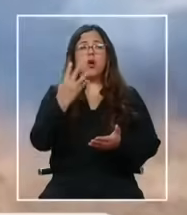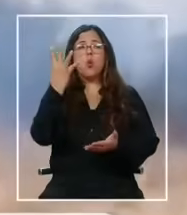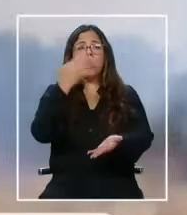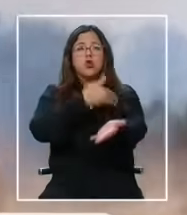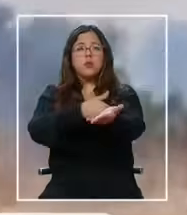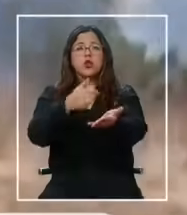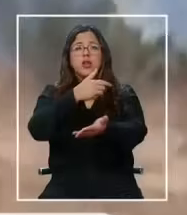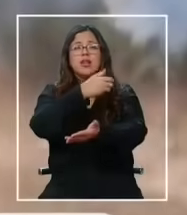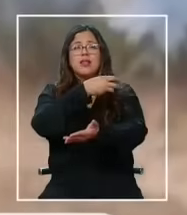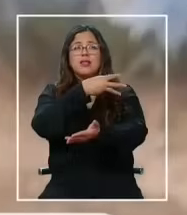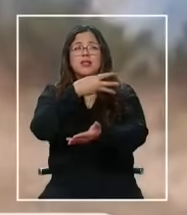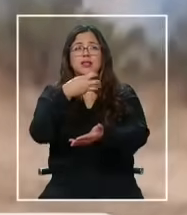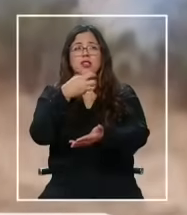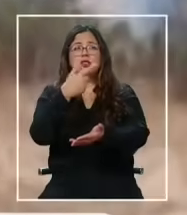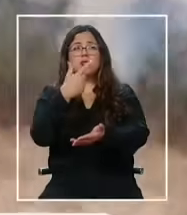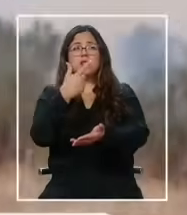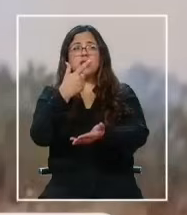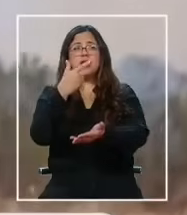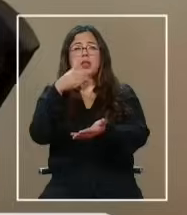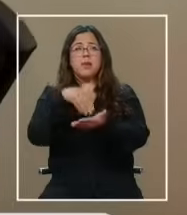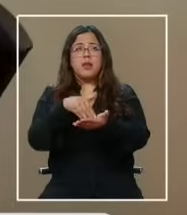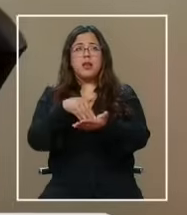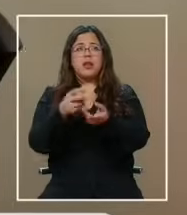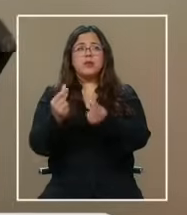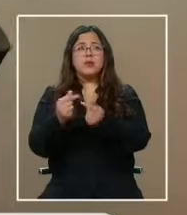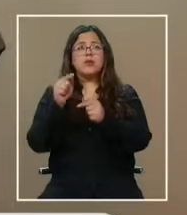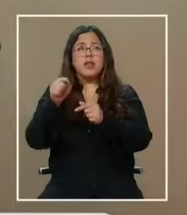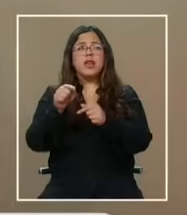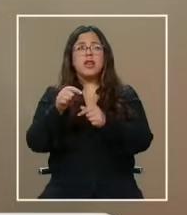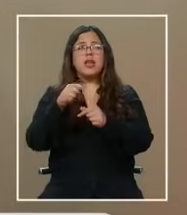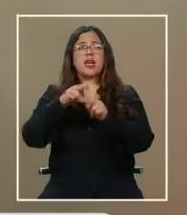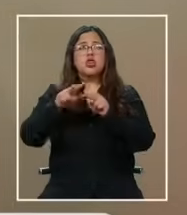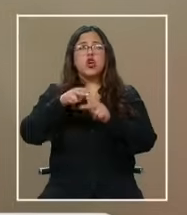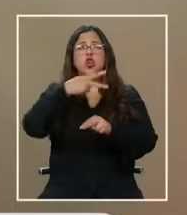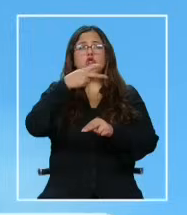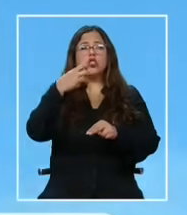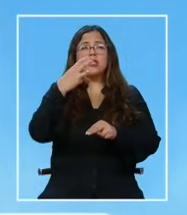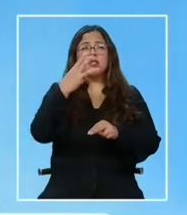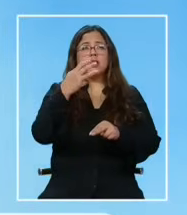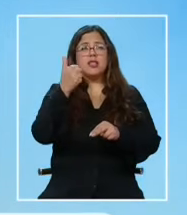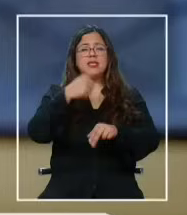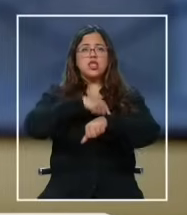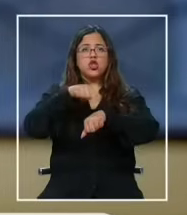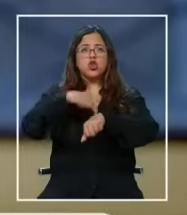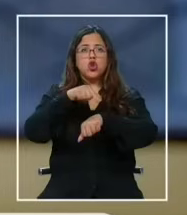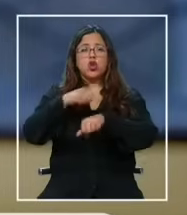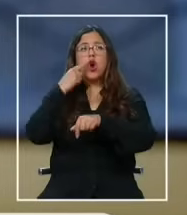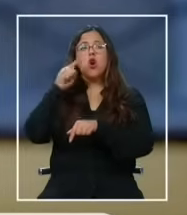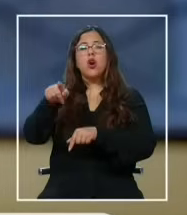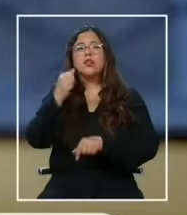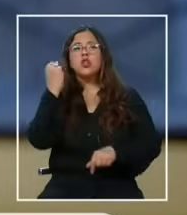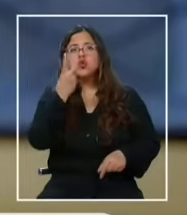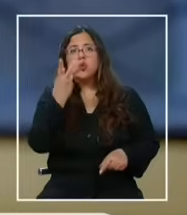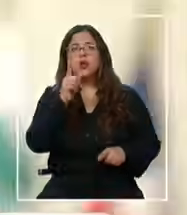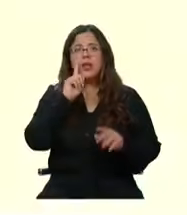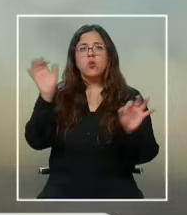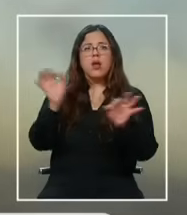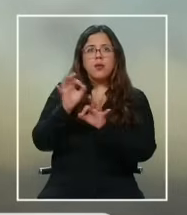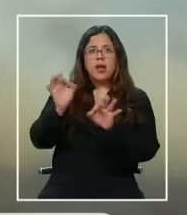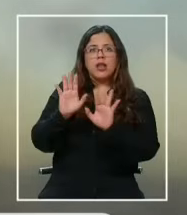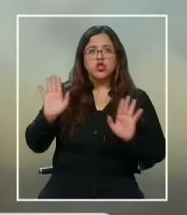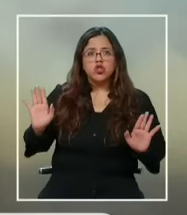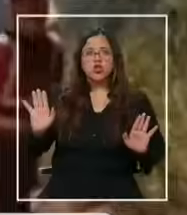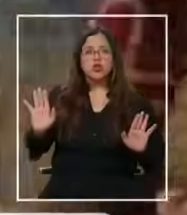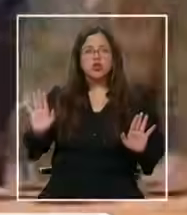4,307 681 e hizo 236 horas creo que esa cifra tiene una